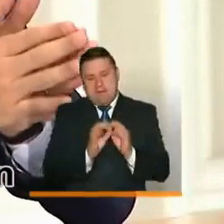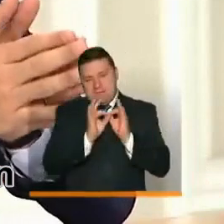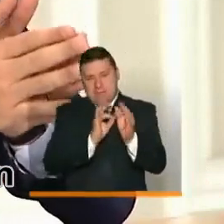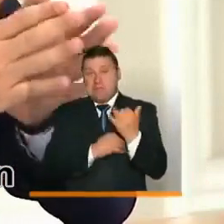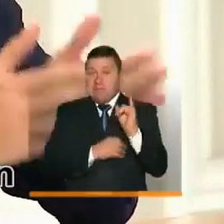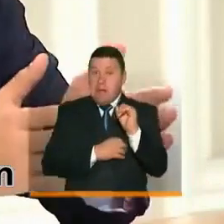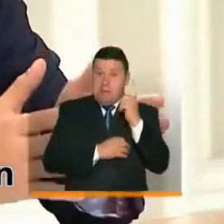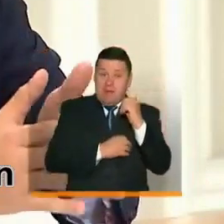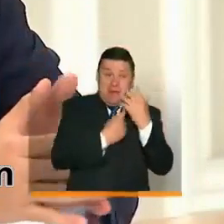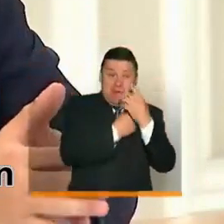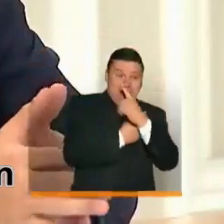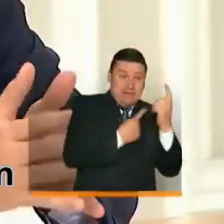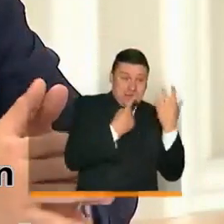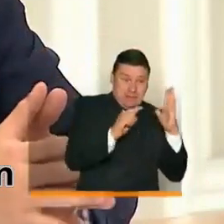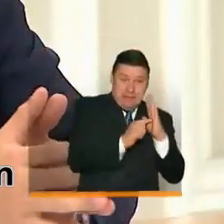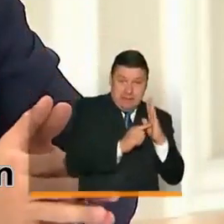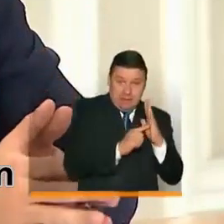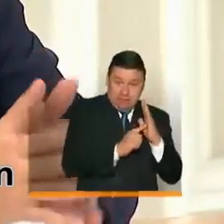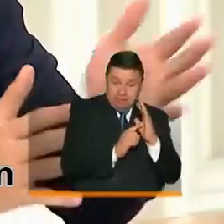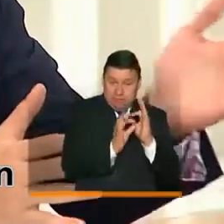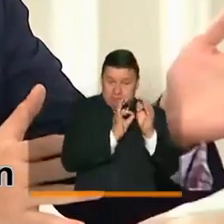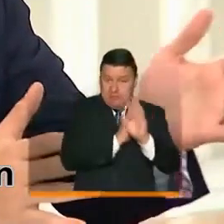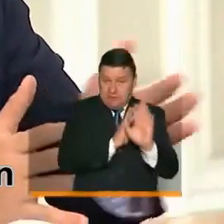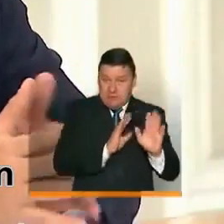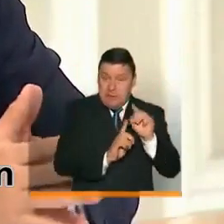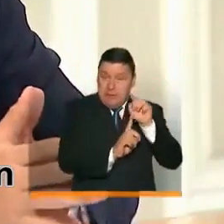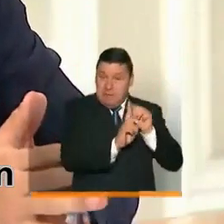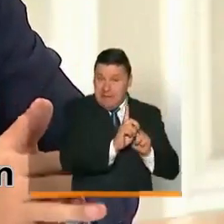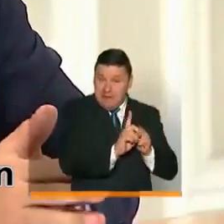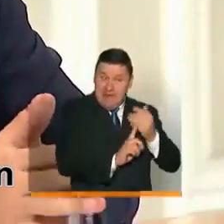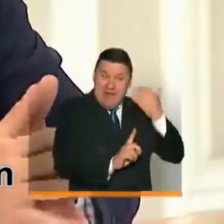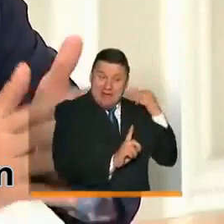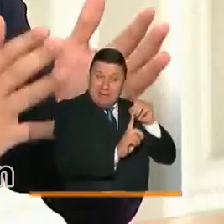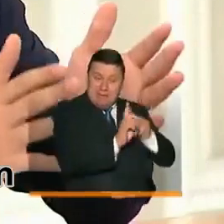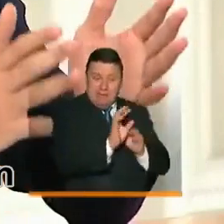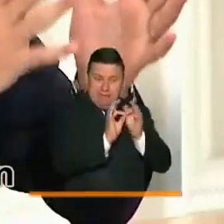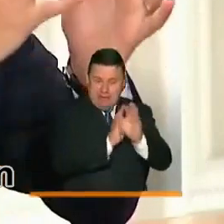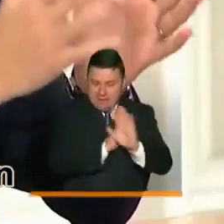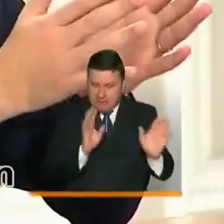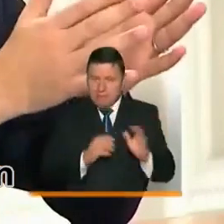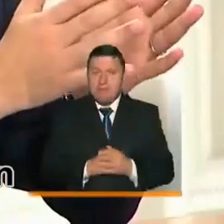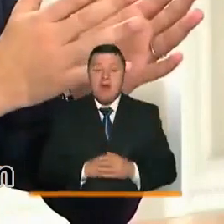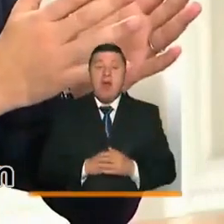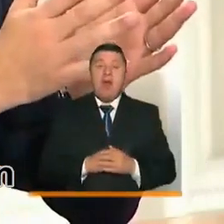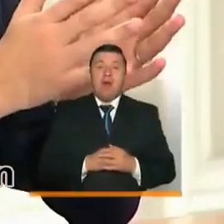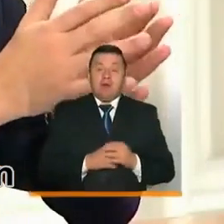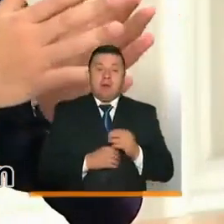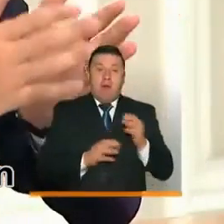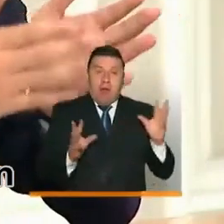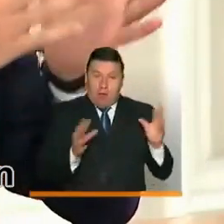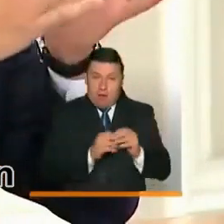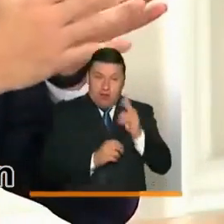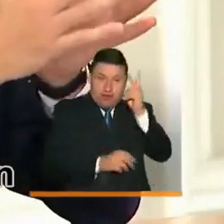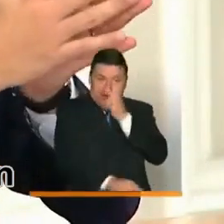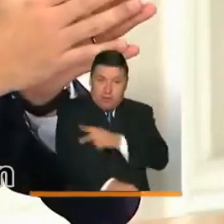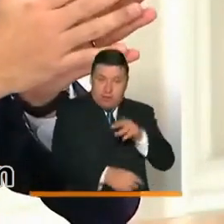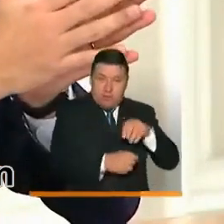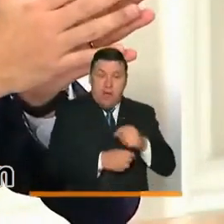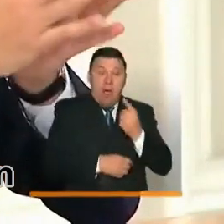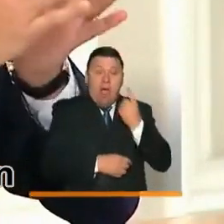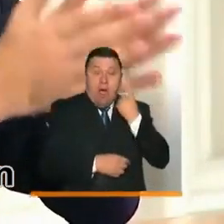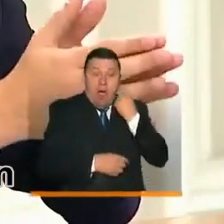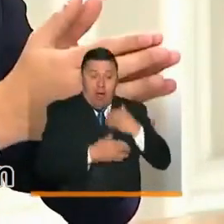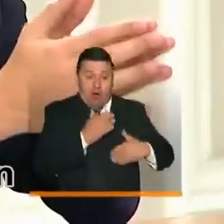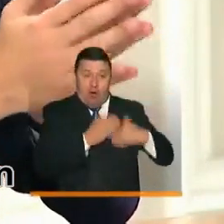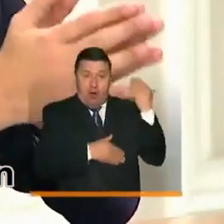el primer giro de 160 mil pesos, que era referente al mes inmediatamente anterior, ya se hizo a 2 millones de hogares. Ayer